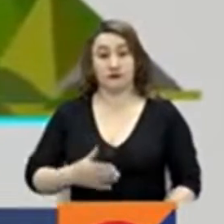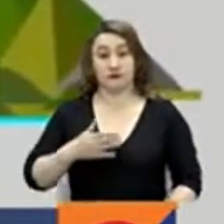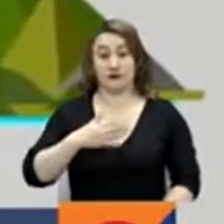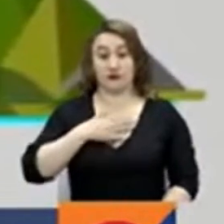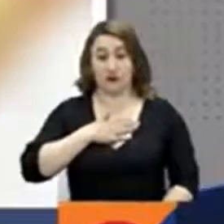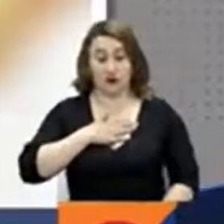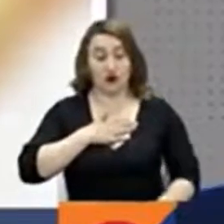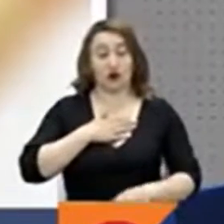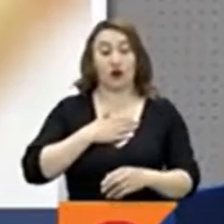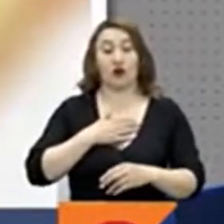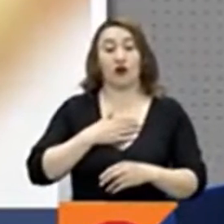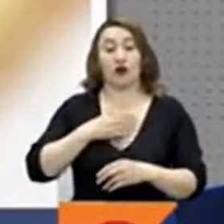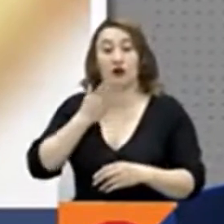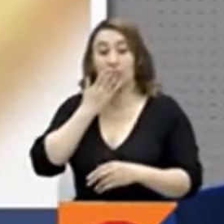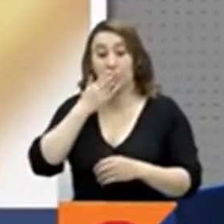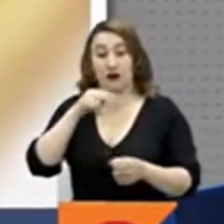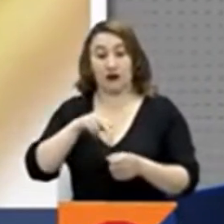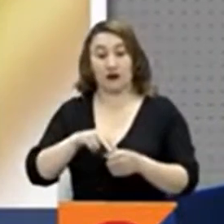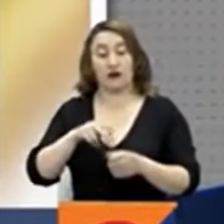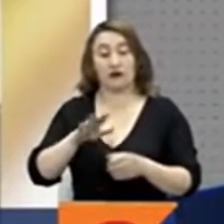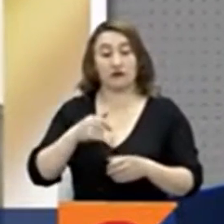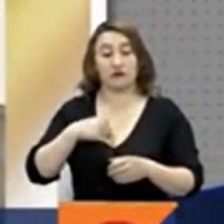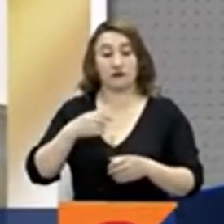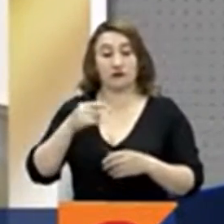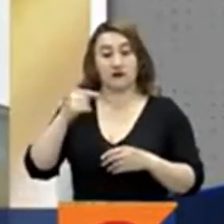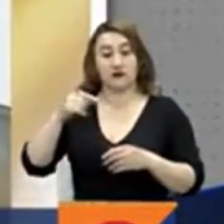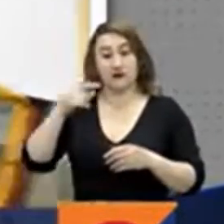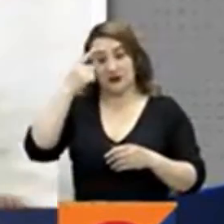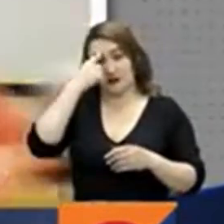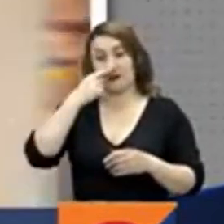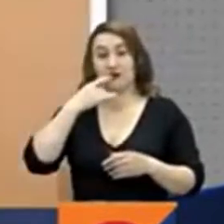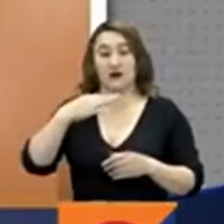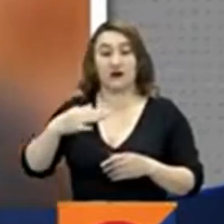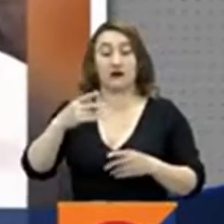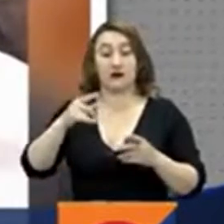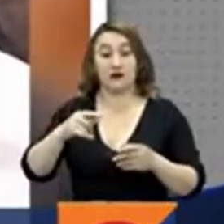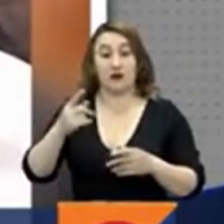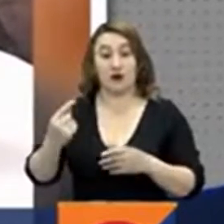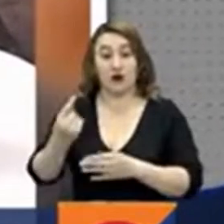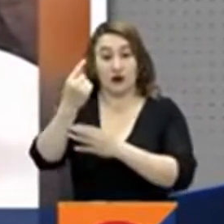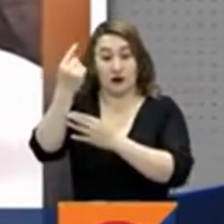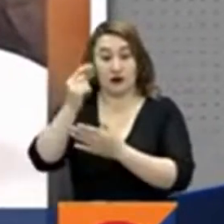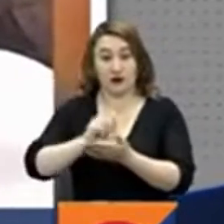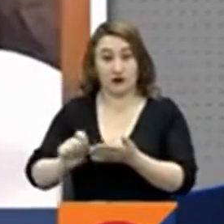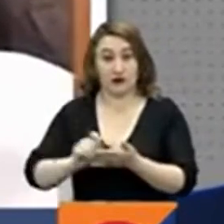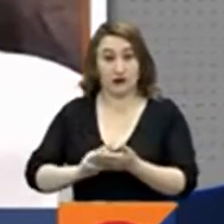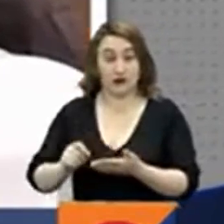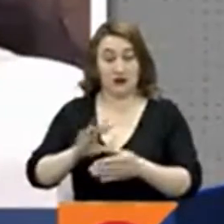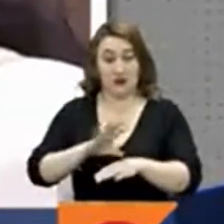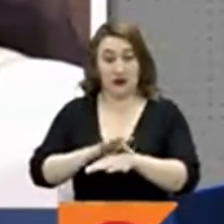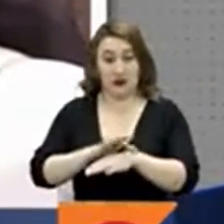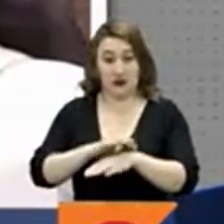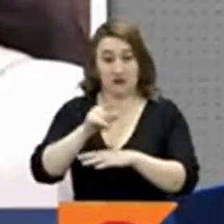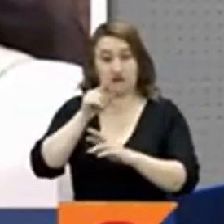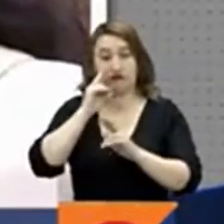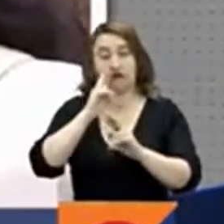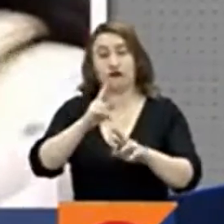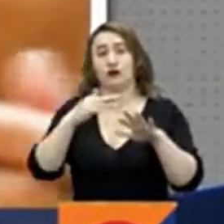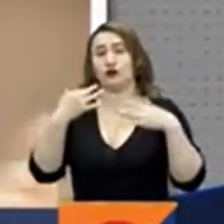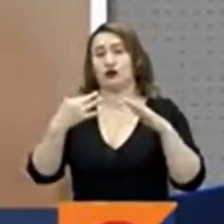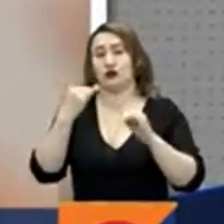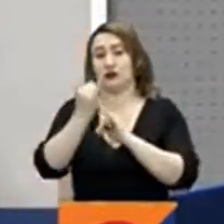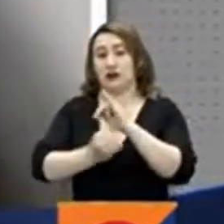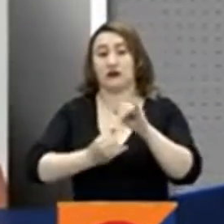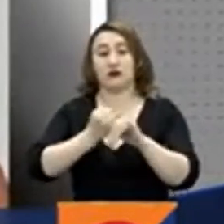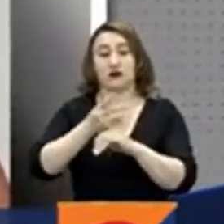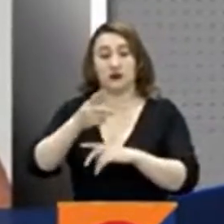de la Sierra Nevada. También es política, escritora y médica. Salavata cuenta con un amplio reconocimiento internacional por